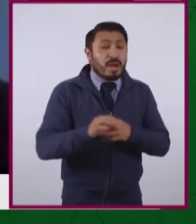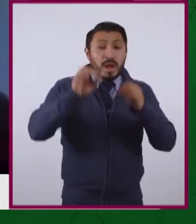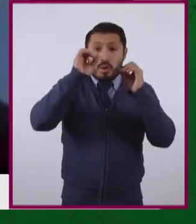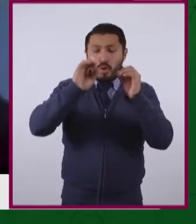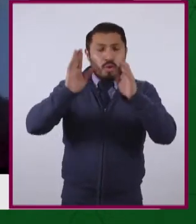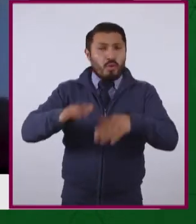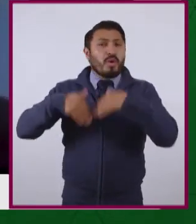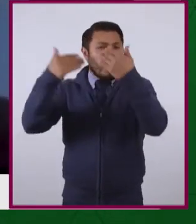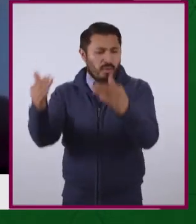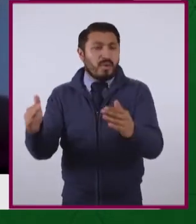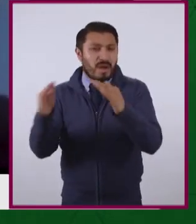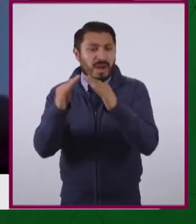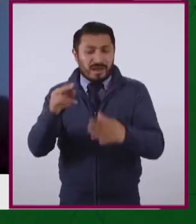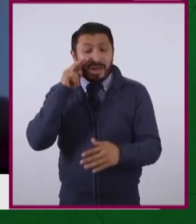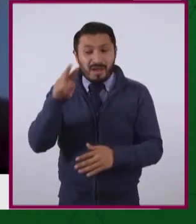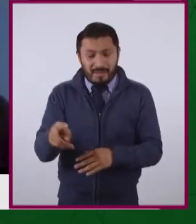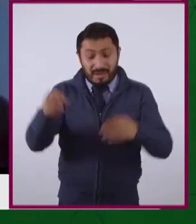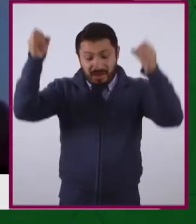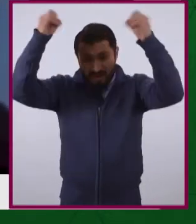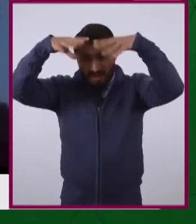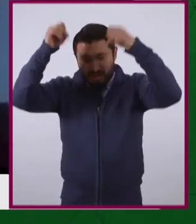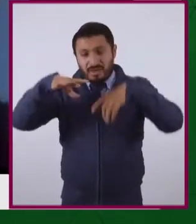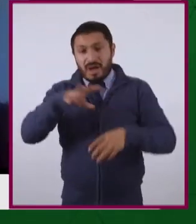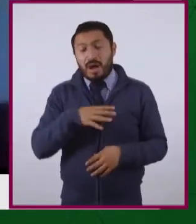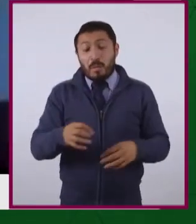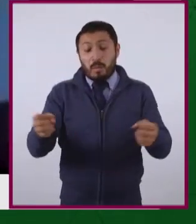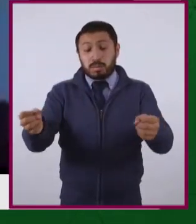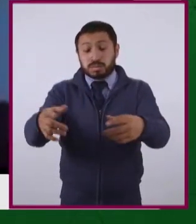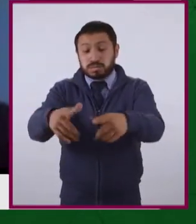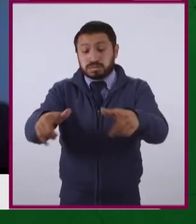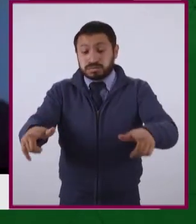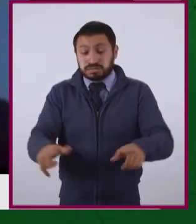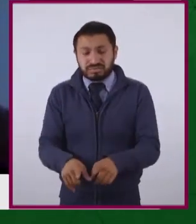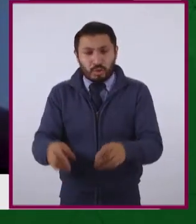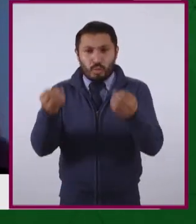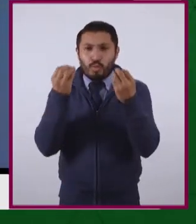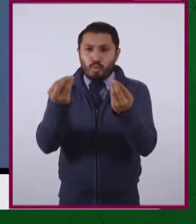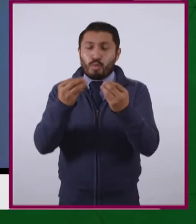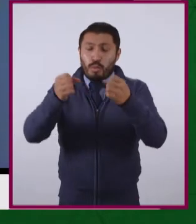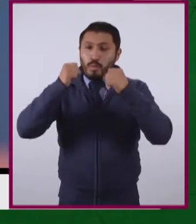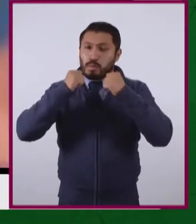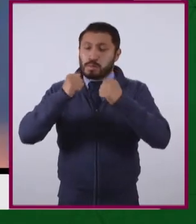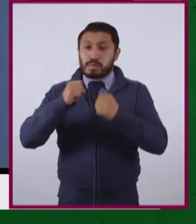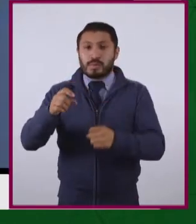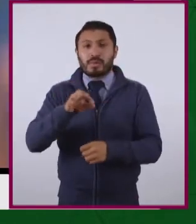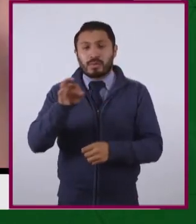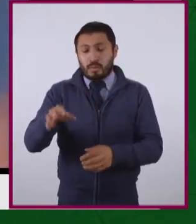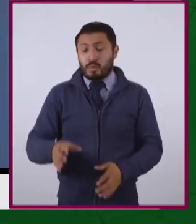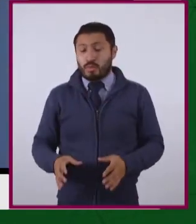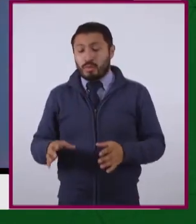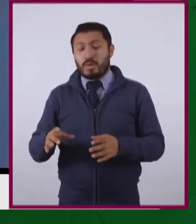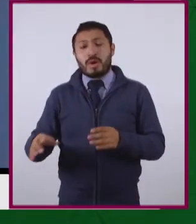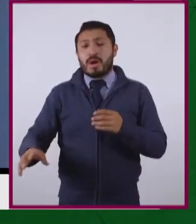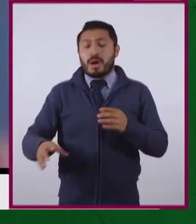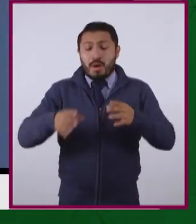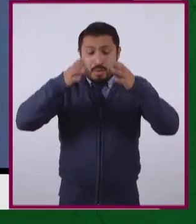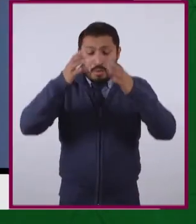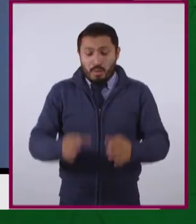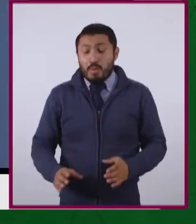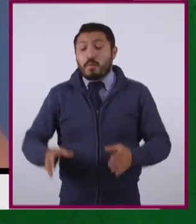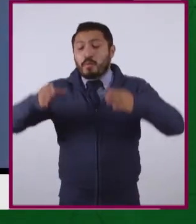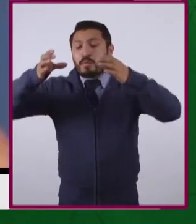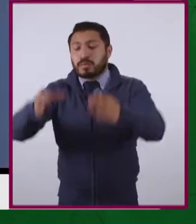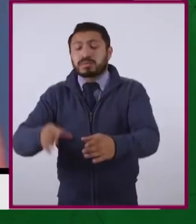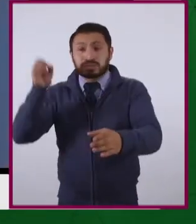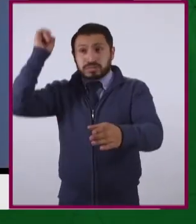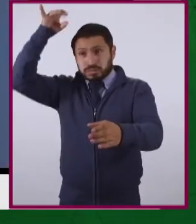o afuerita de tu casa ves que cuando llueve hay un chorro que cae muy fuerte. Si vas y pones una cubeta y un tambo